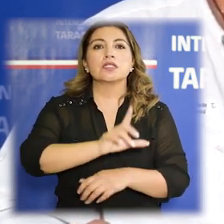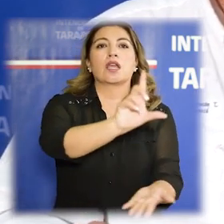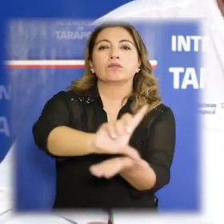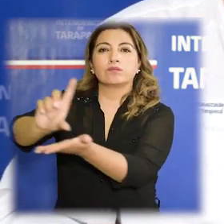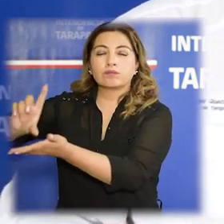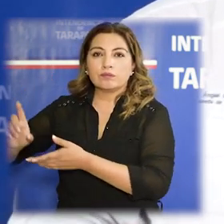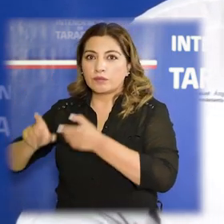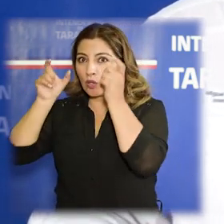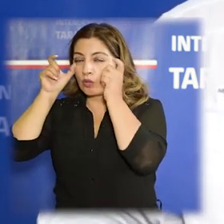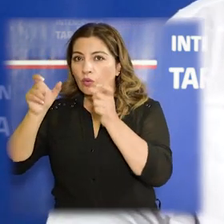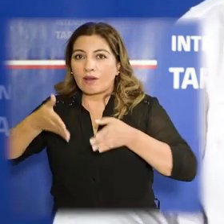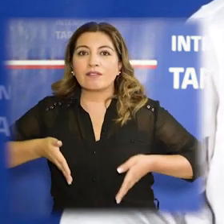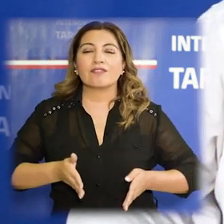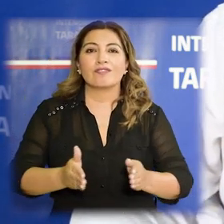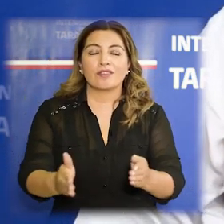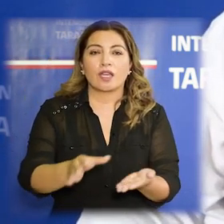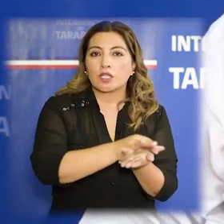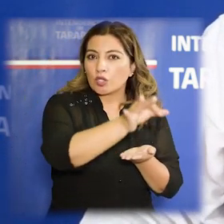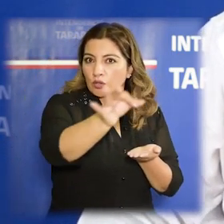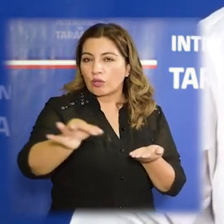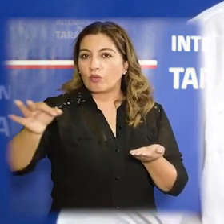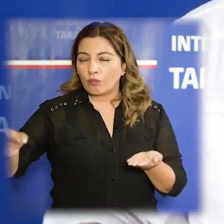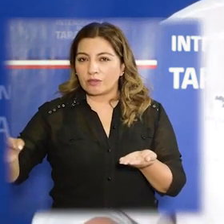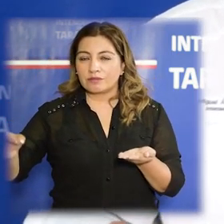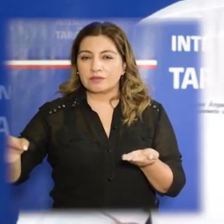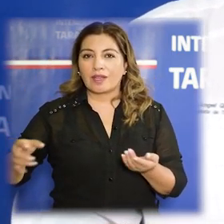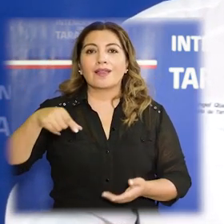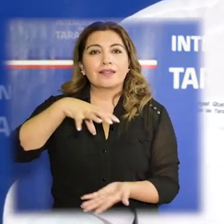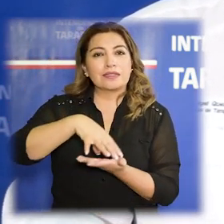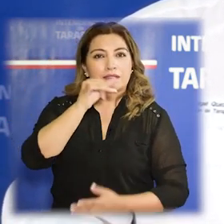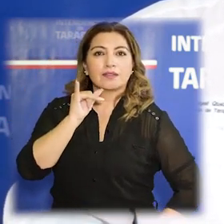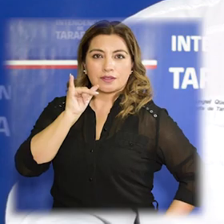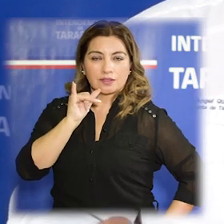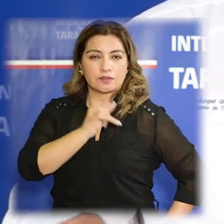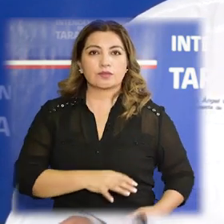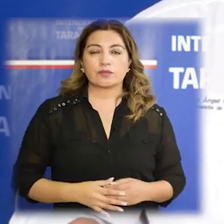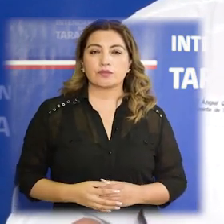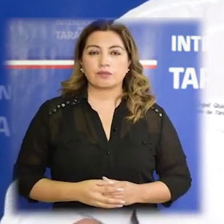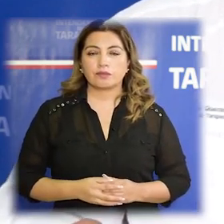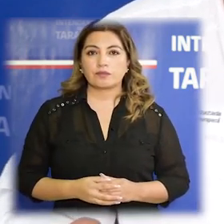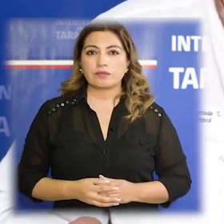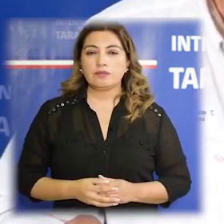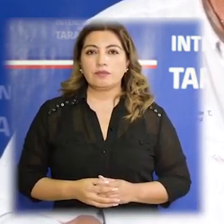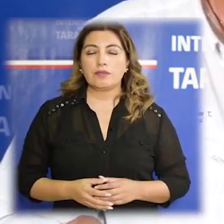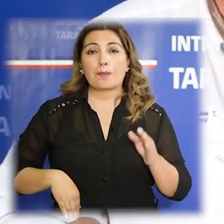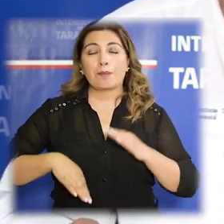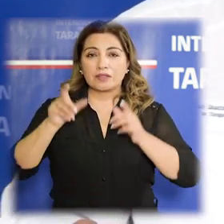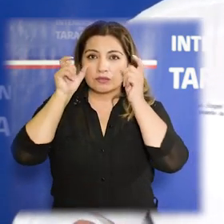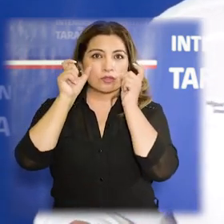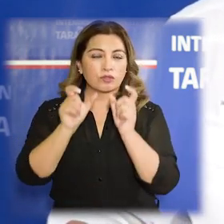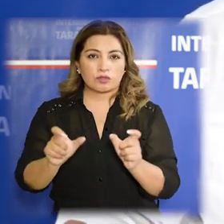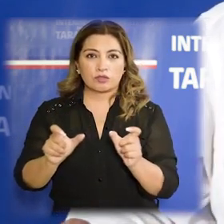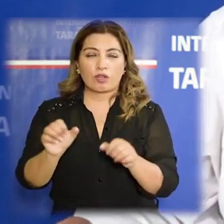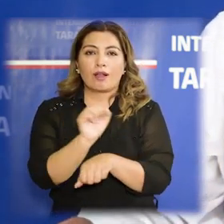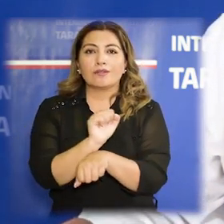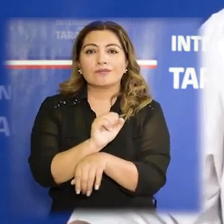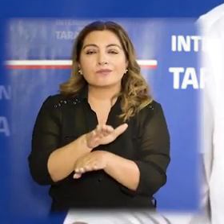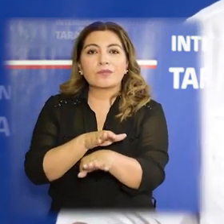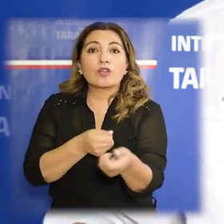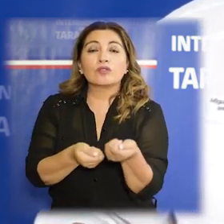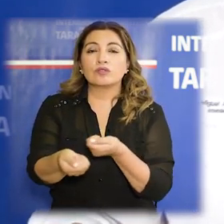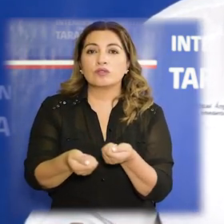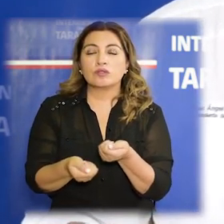fiscalización, ingresos a rutas, comunas, localidades y pueblos de nuestra región. Aumento del control de vehículos